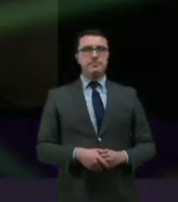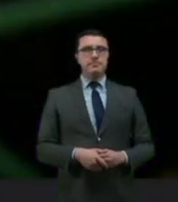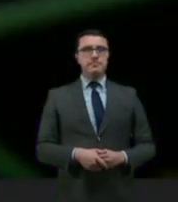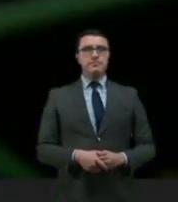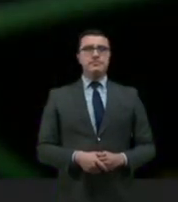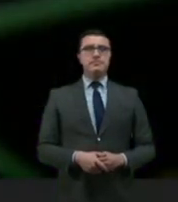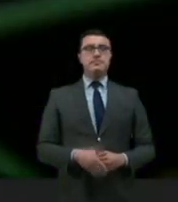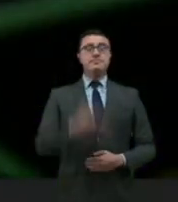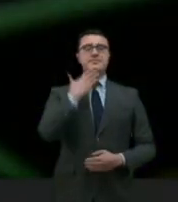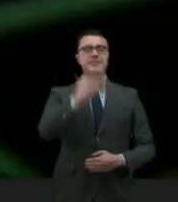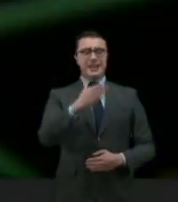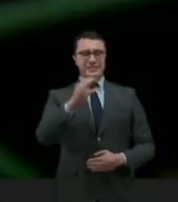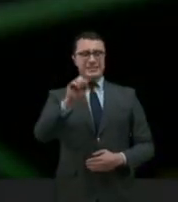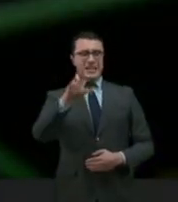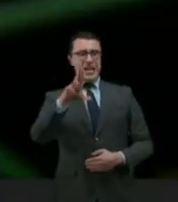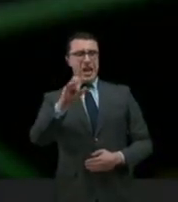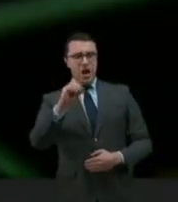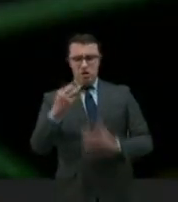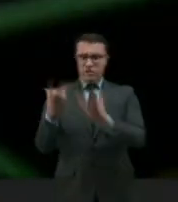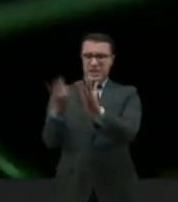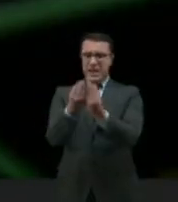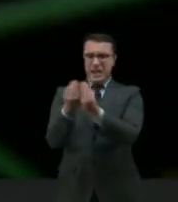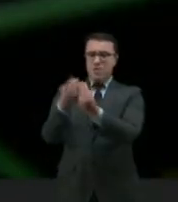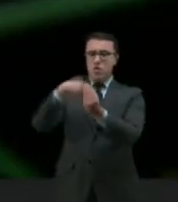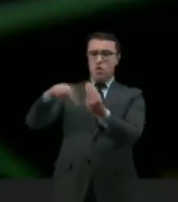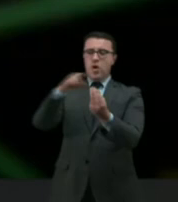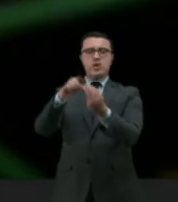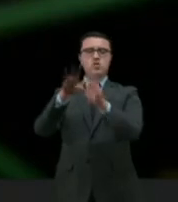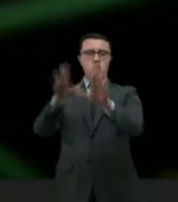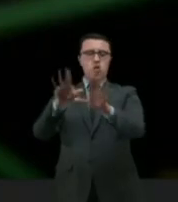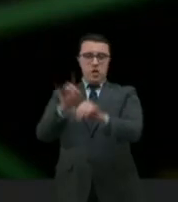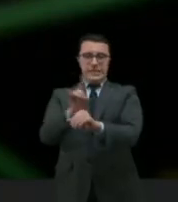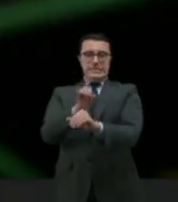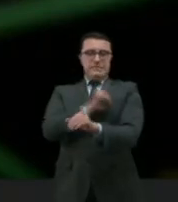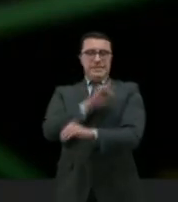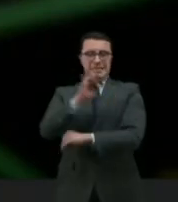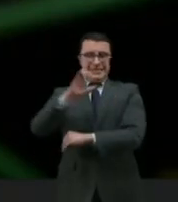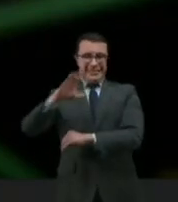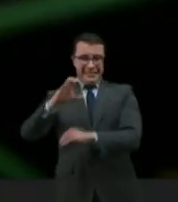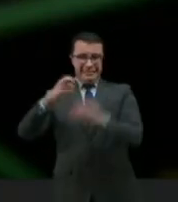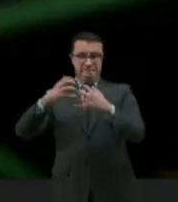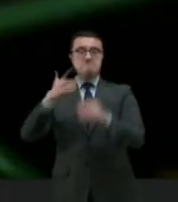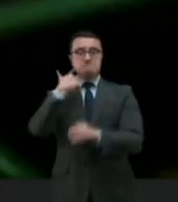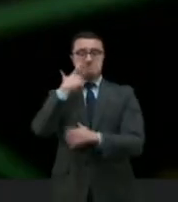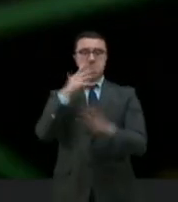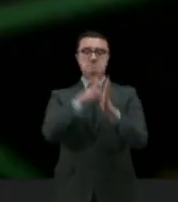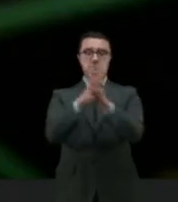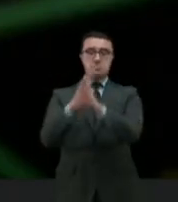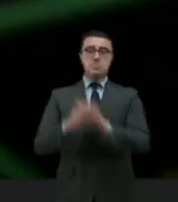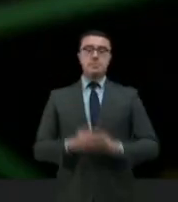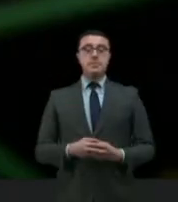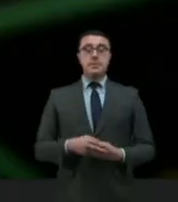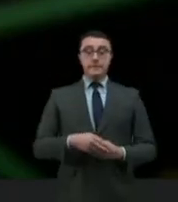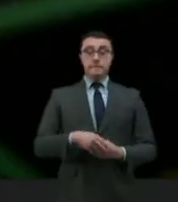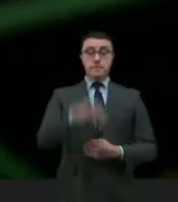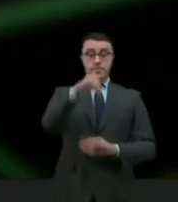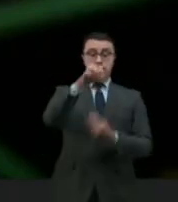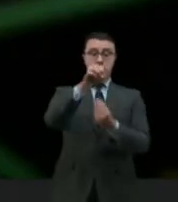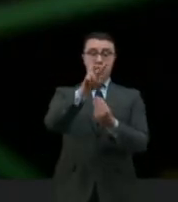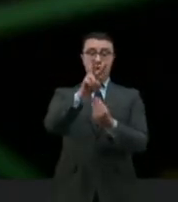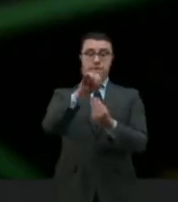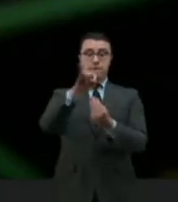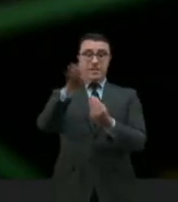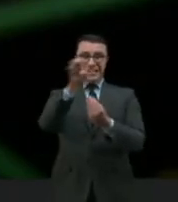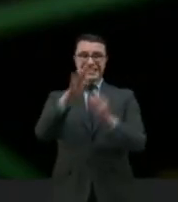Gracias, Caro, por la invitación y a todo el equipo de Inspiratic. Mowis realmente es la casa de la creación y de